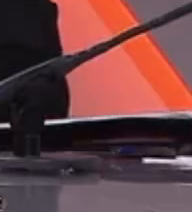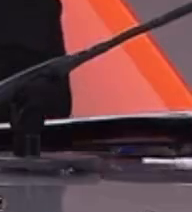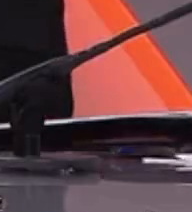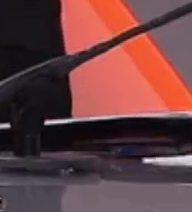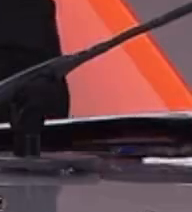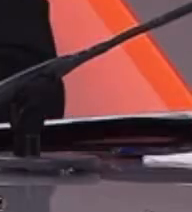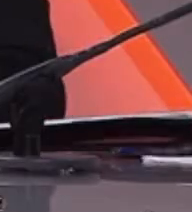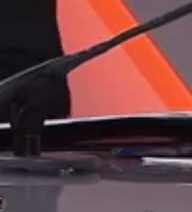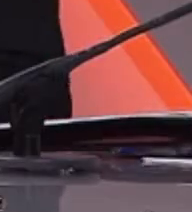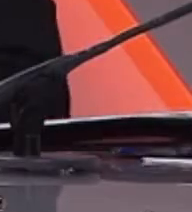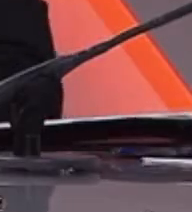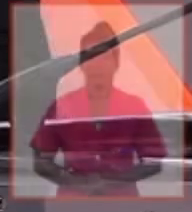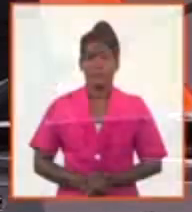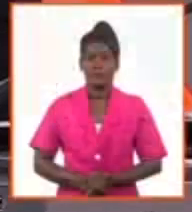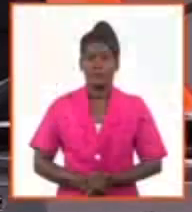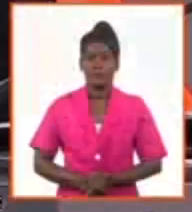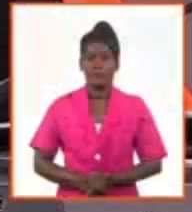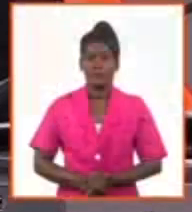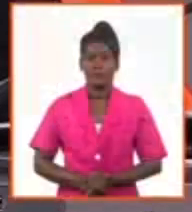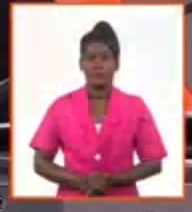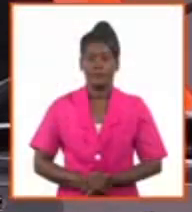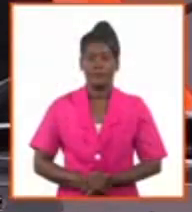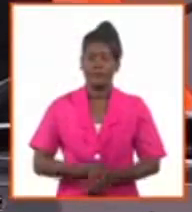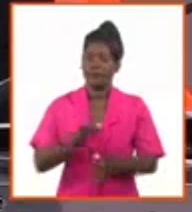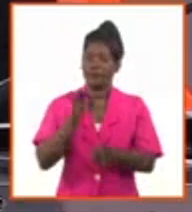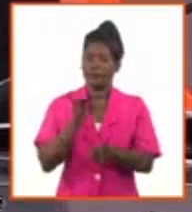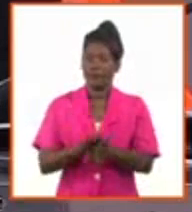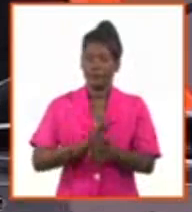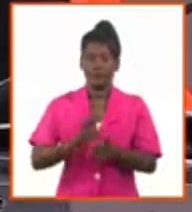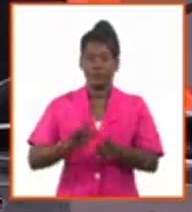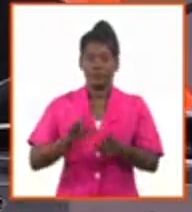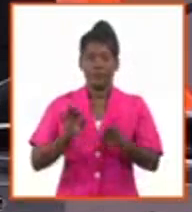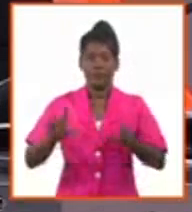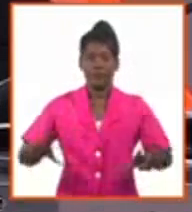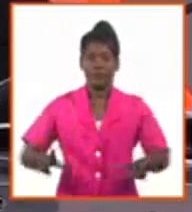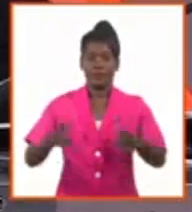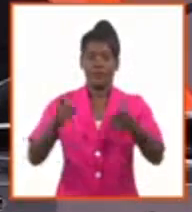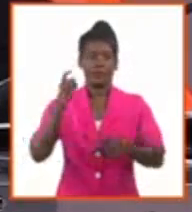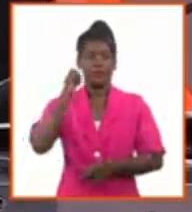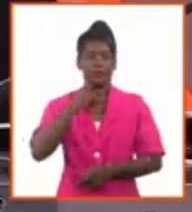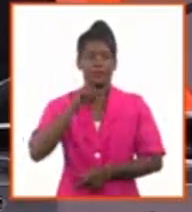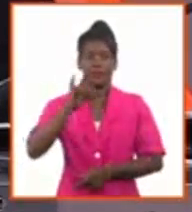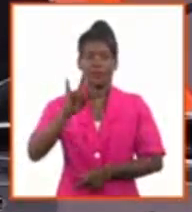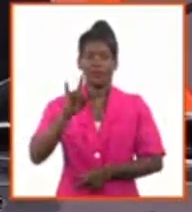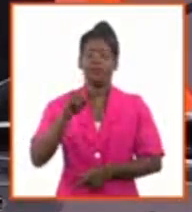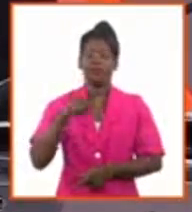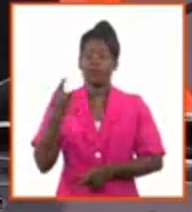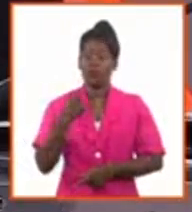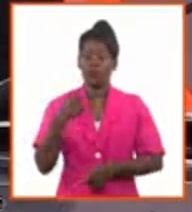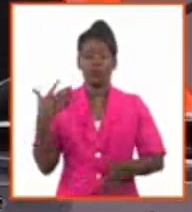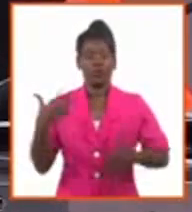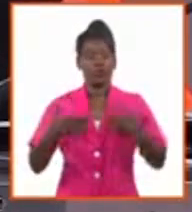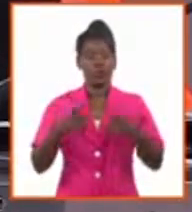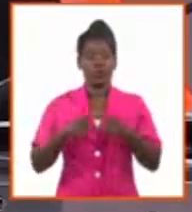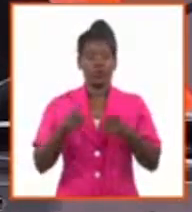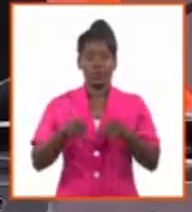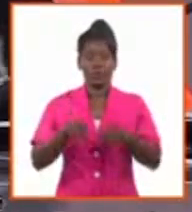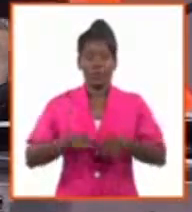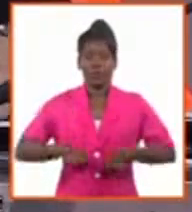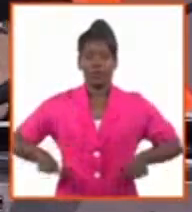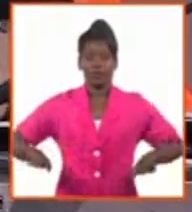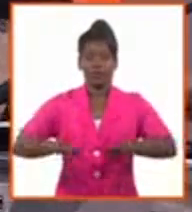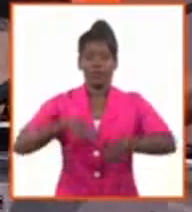Bueno, y la FEU ya está en Congreso, ha comenzado el proceso en la base y por supuesto, es un placer para la mesa redonda